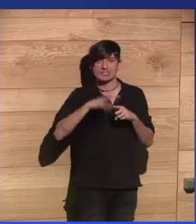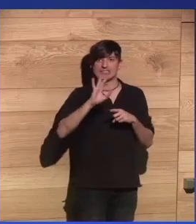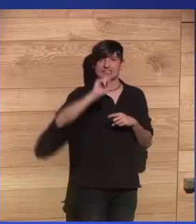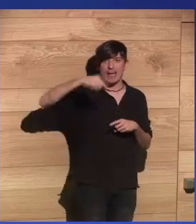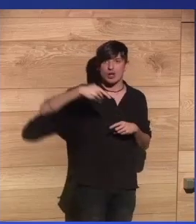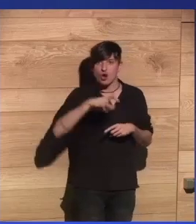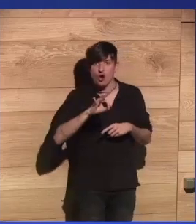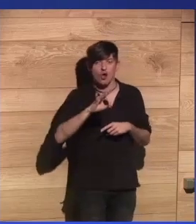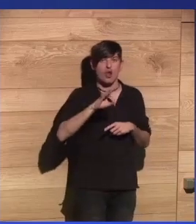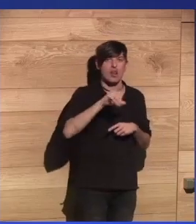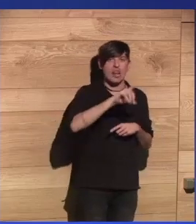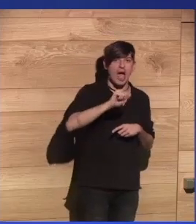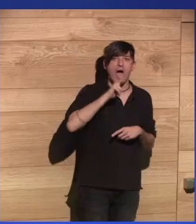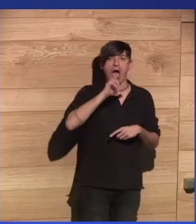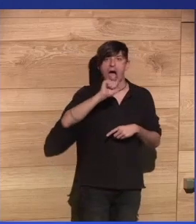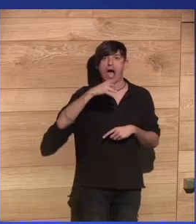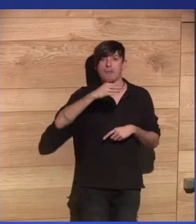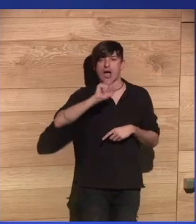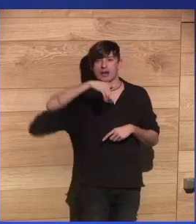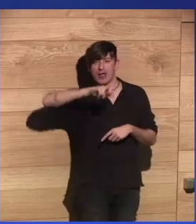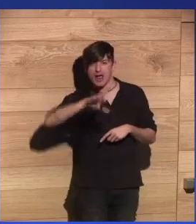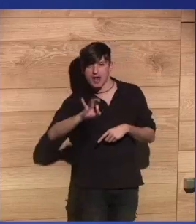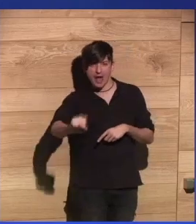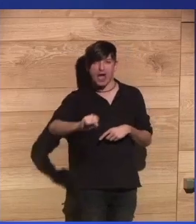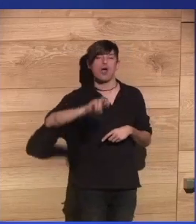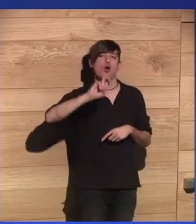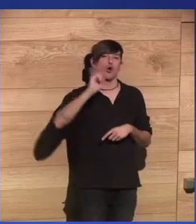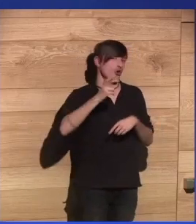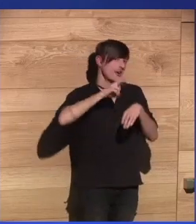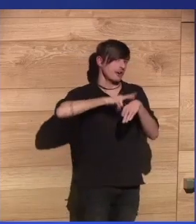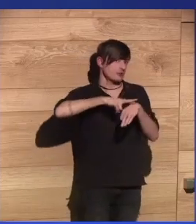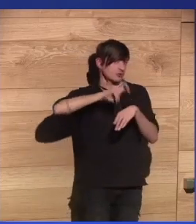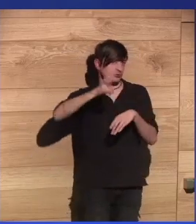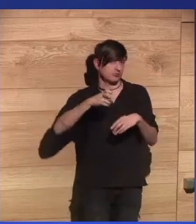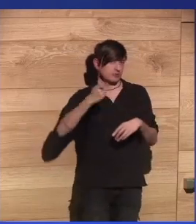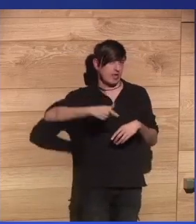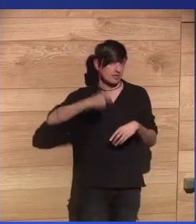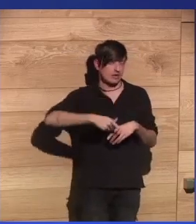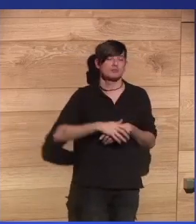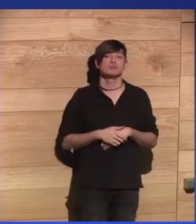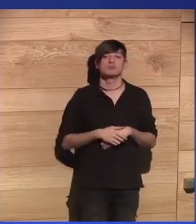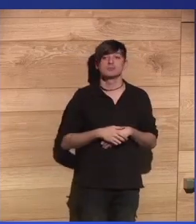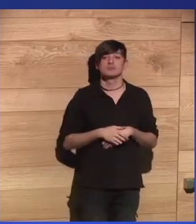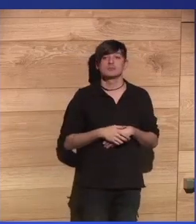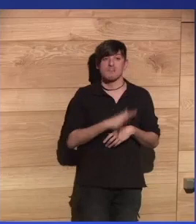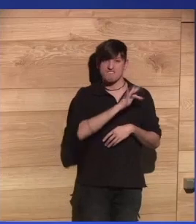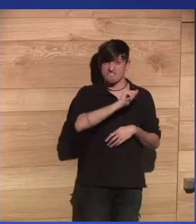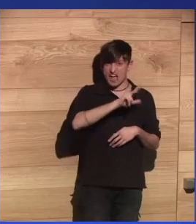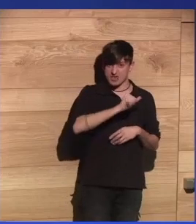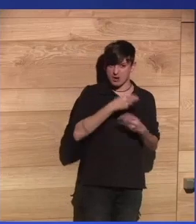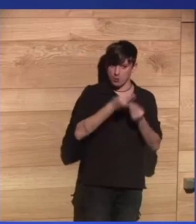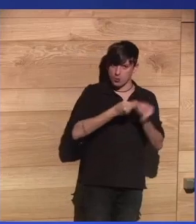la habanera, es decir, y otros ritmos que también Falla y Albéniz frecuentaban, eran cosas en